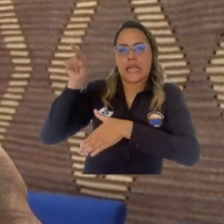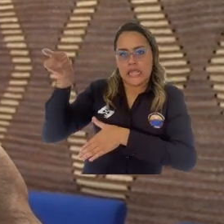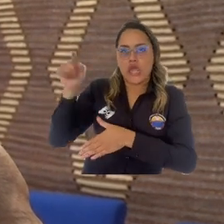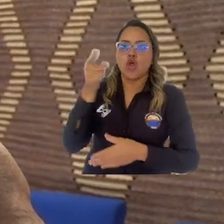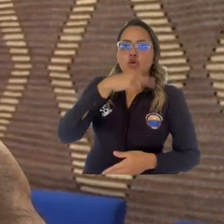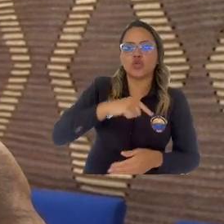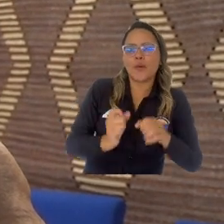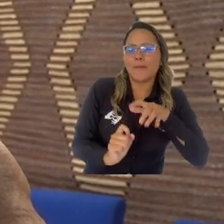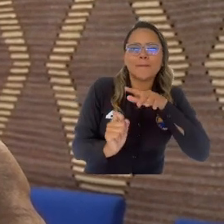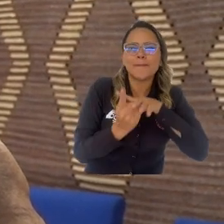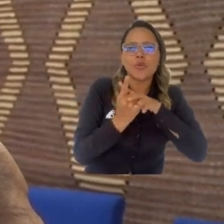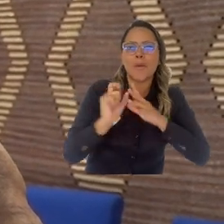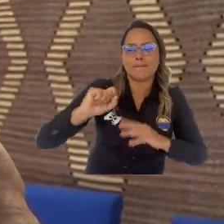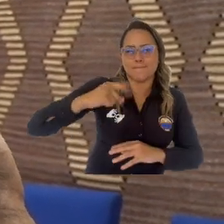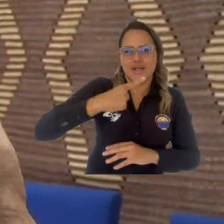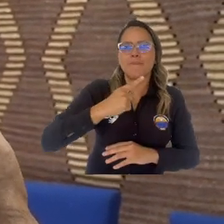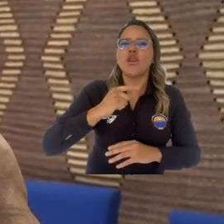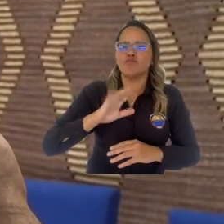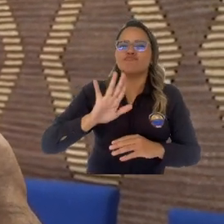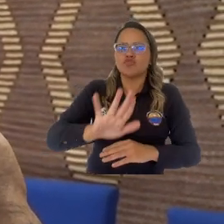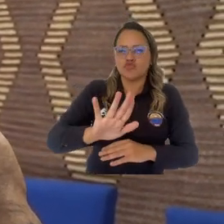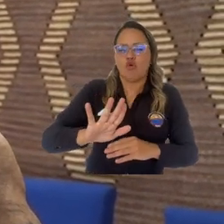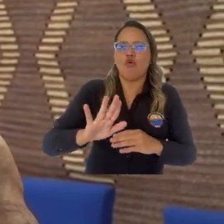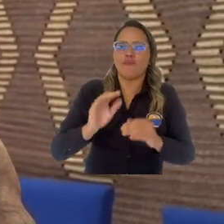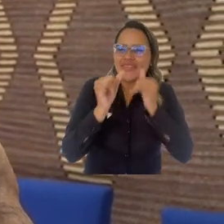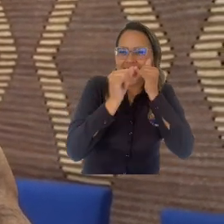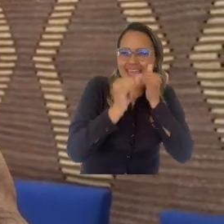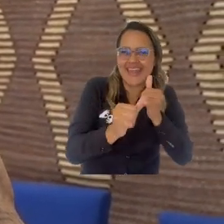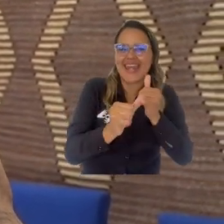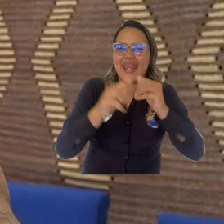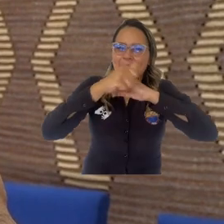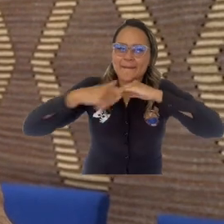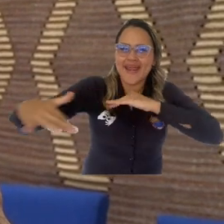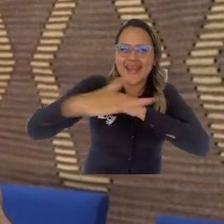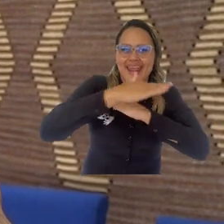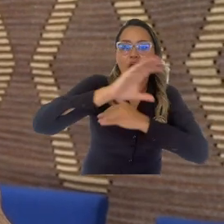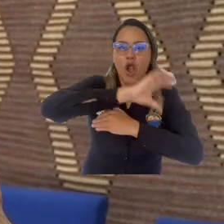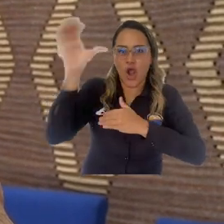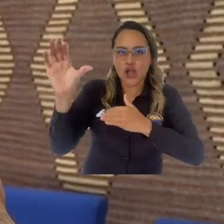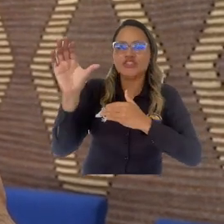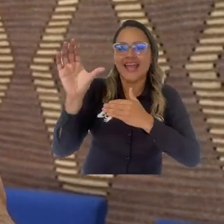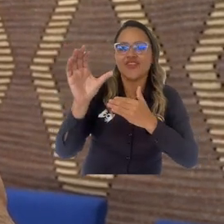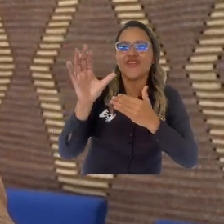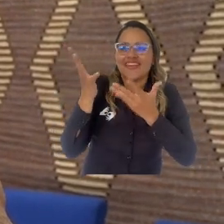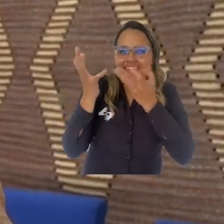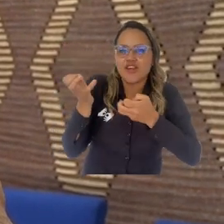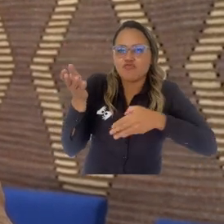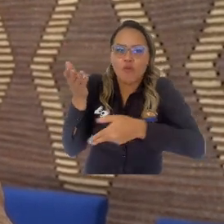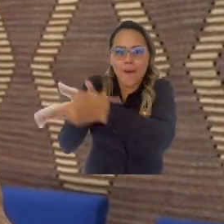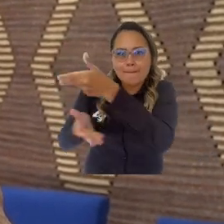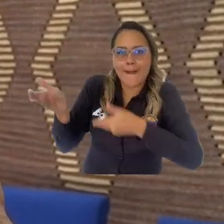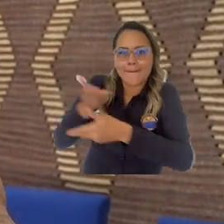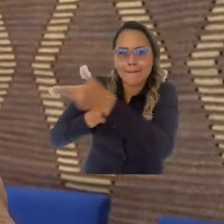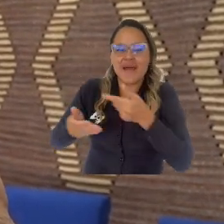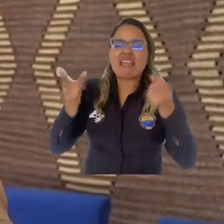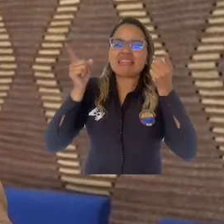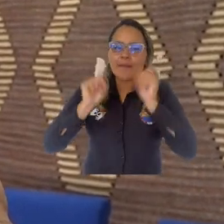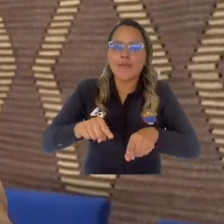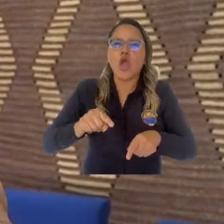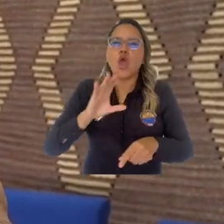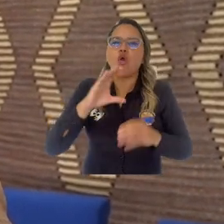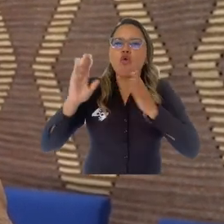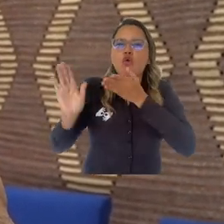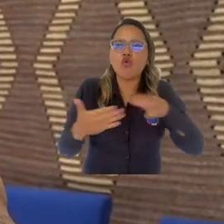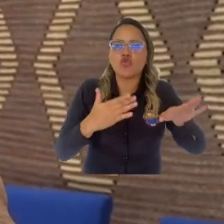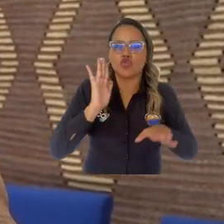Queremos compartir ingeniería marino-costera y traer ingeniería energética para acá. Queremos hacer un curso internacional sobre energías renovables y sobre hidrógeno verde, porque en